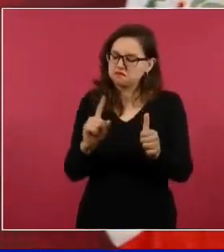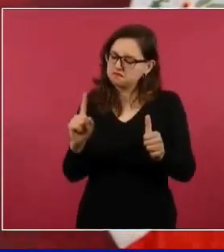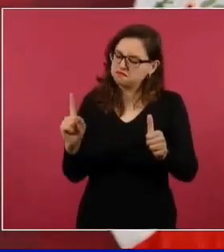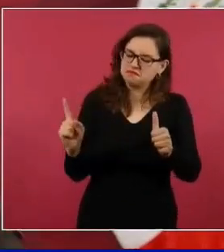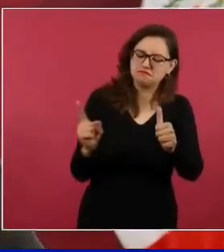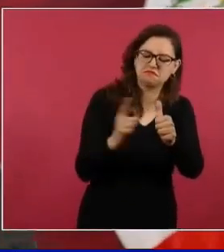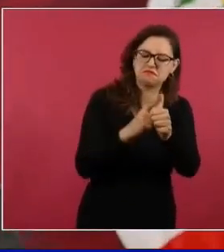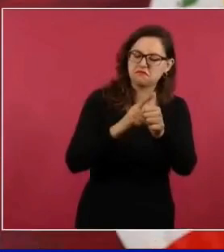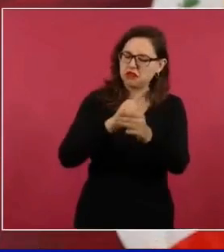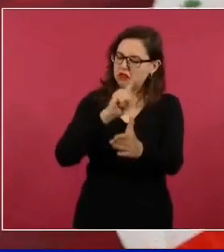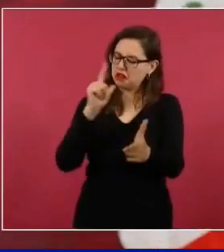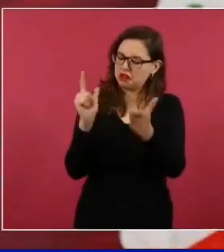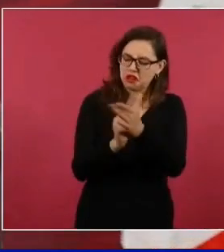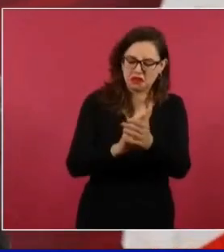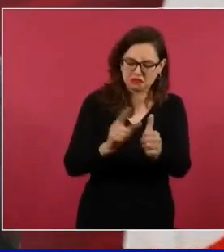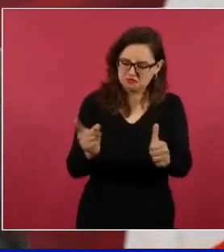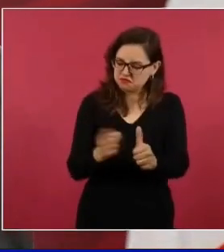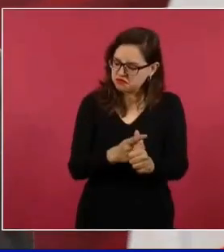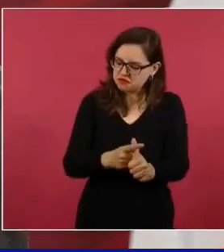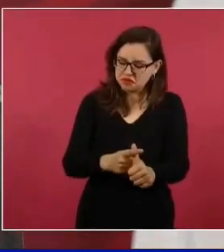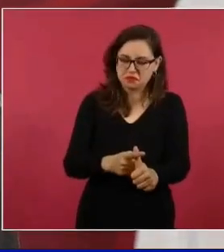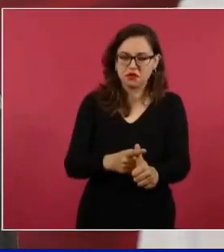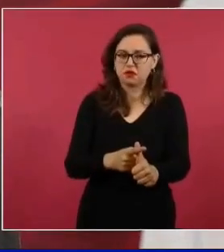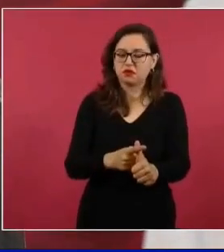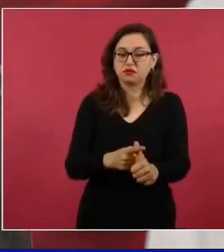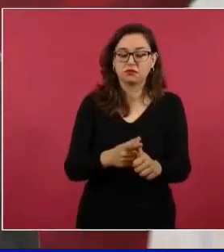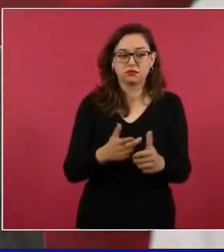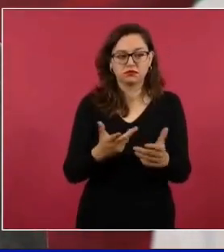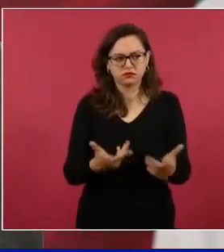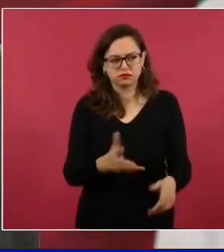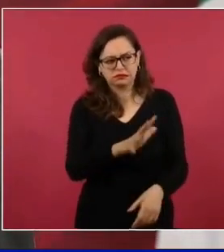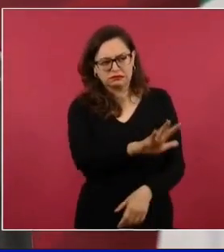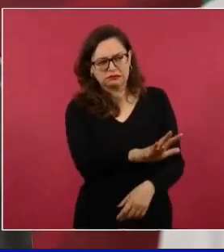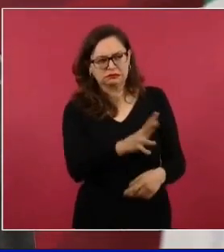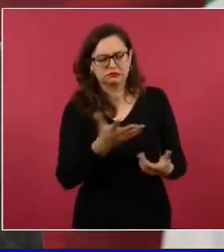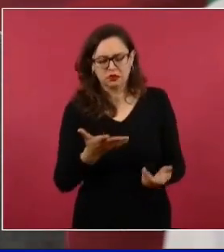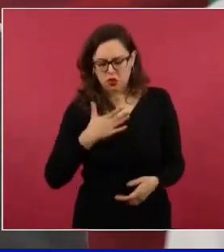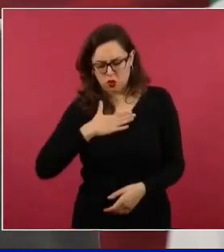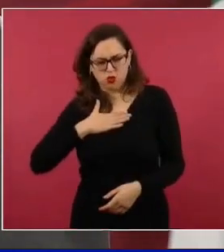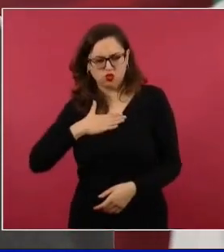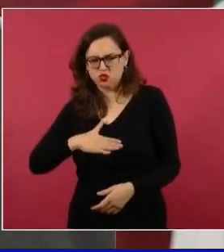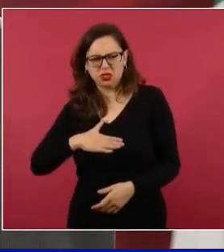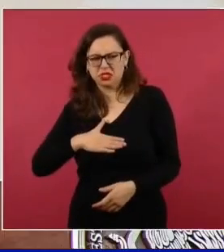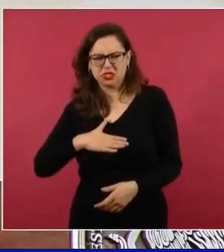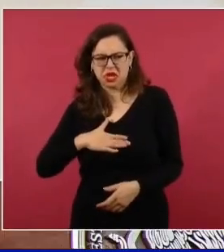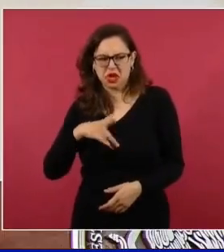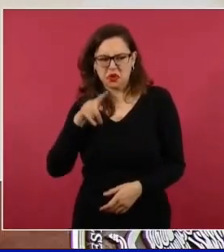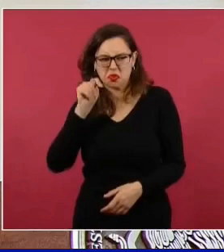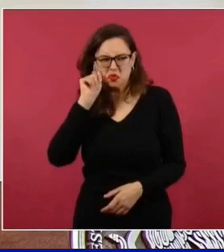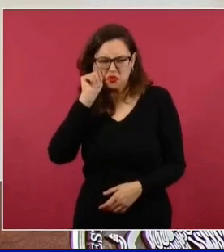haciendo por completo a un lado a la justicia.